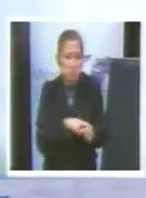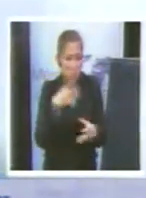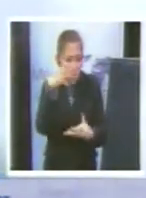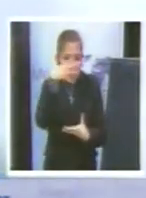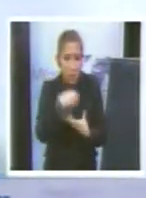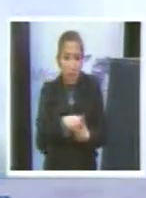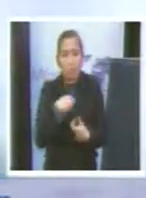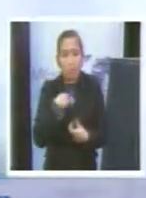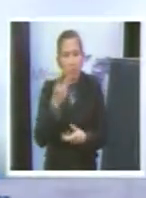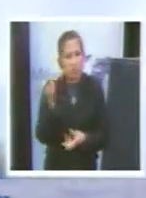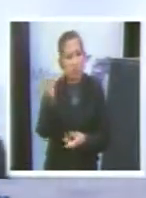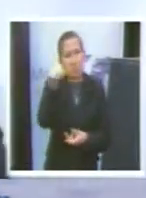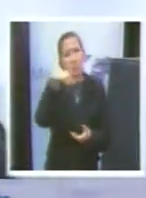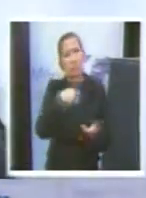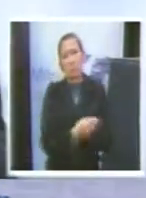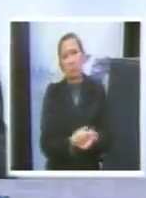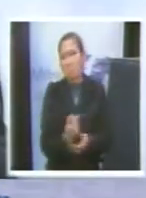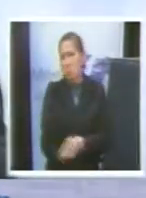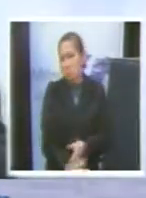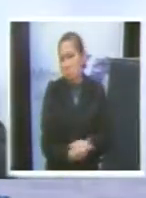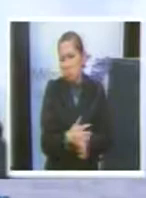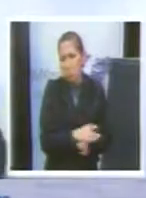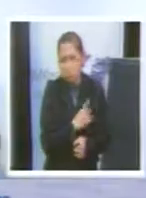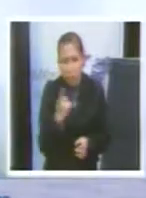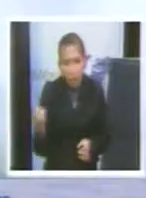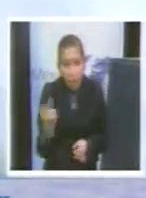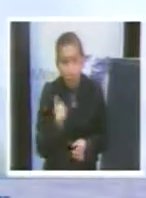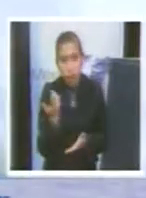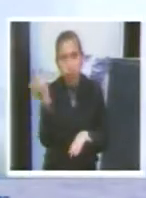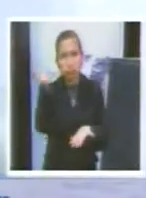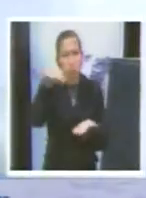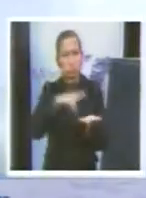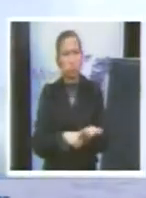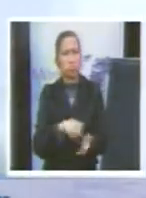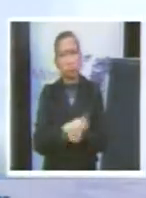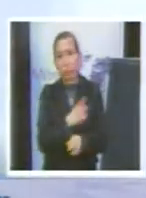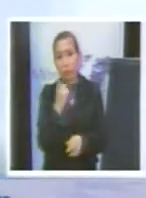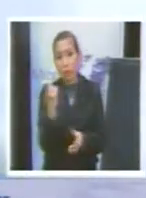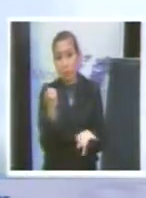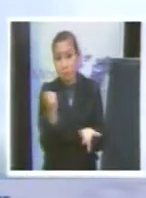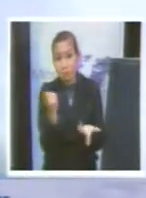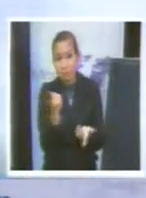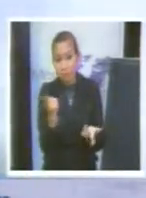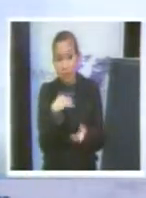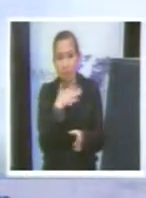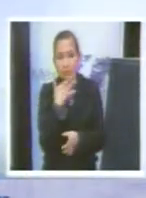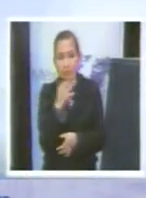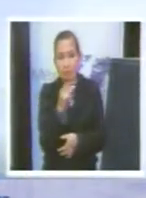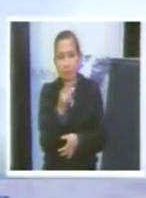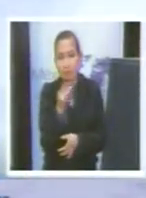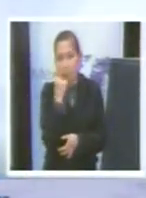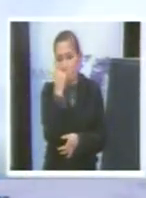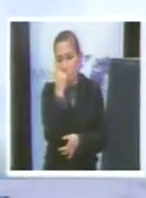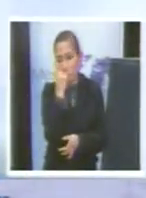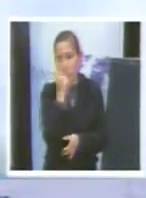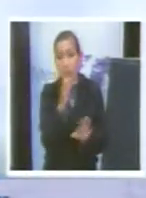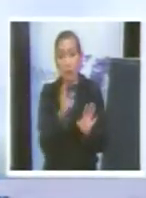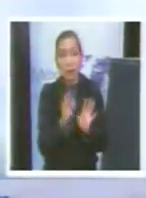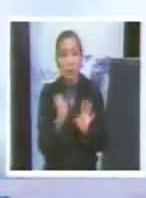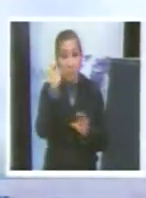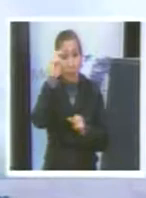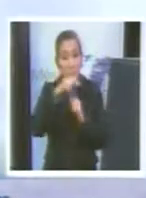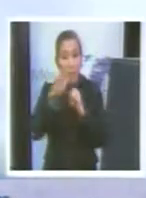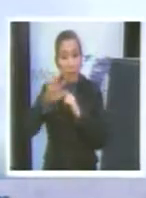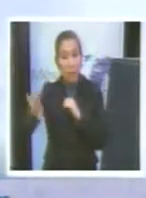Y nos preguntaremos por qué. Y nos preguntaremos por qué por una sencilla razón. Porque en